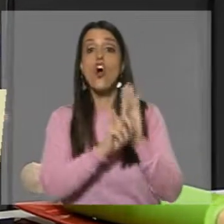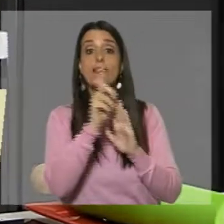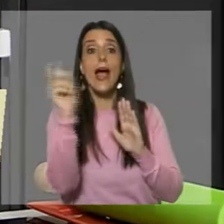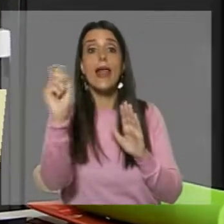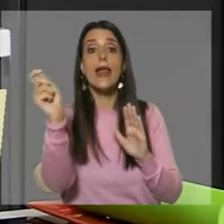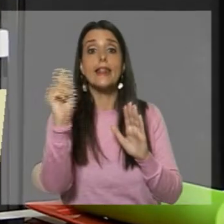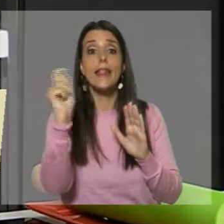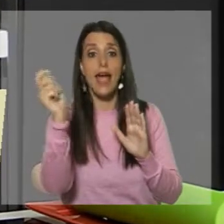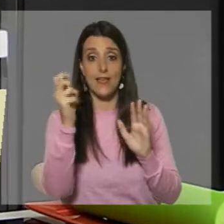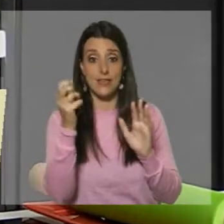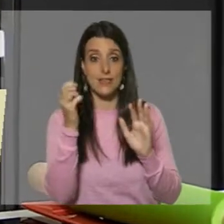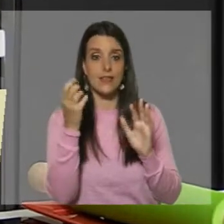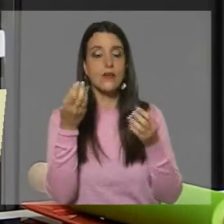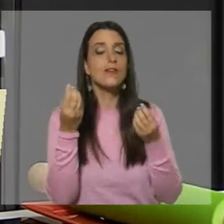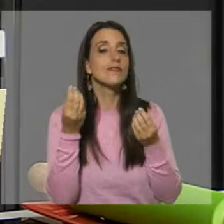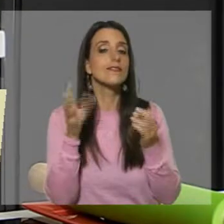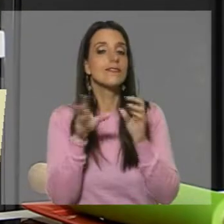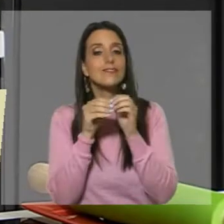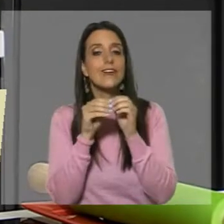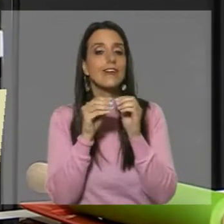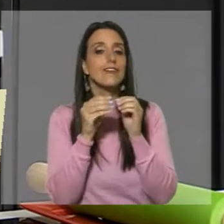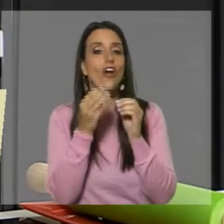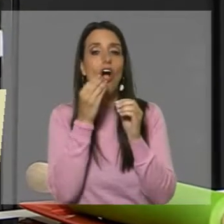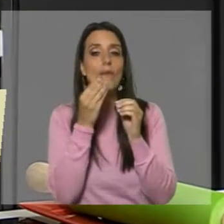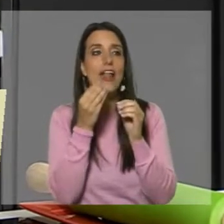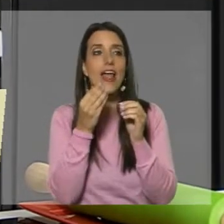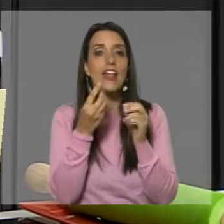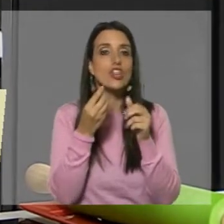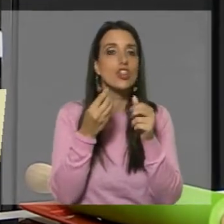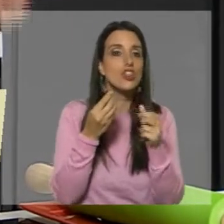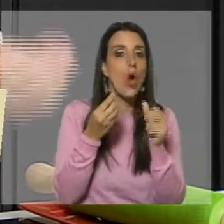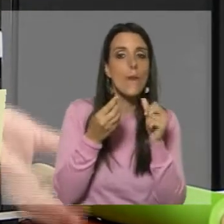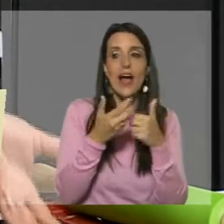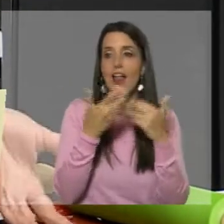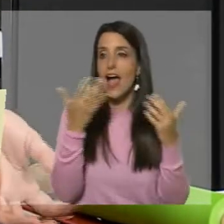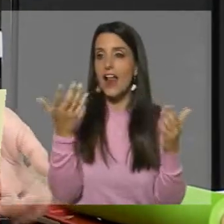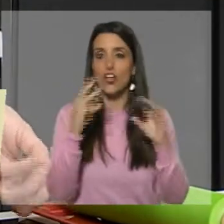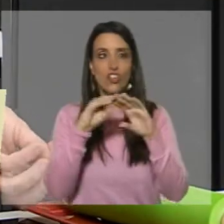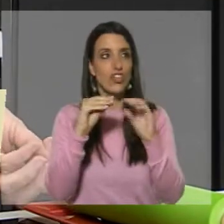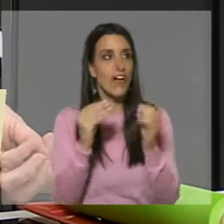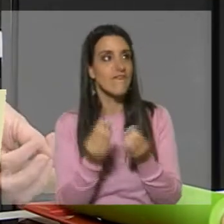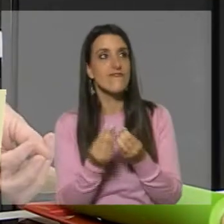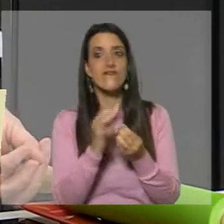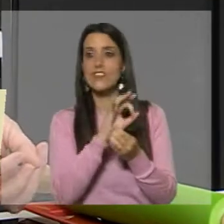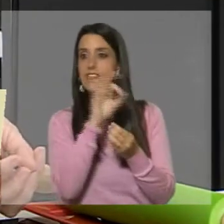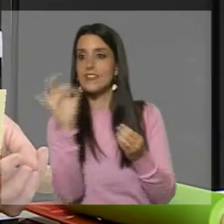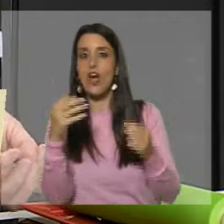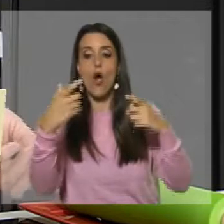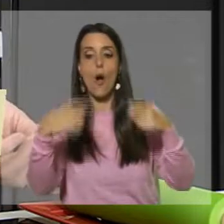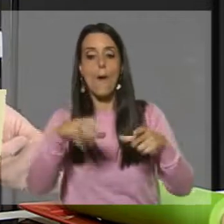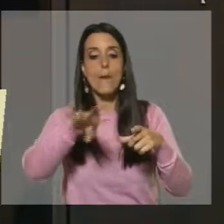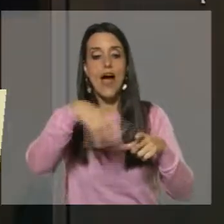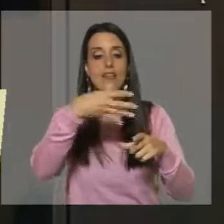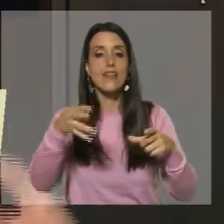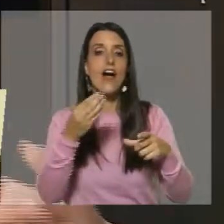por precipitaciones. ¿Con qué lo acompañamos? ¿Con esta rosca espectacular? ¿Con unas ricas tortas fritas? ¿Con la pasta frola del